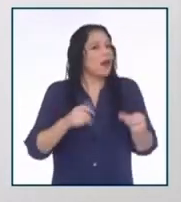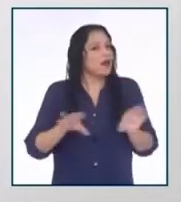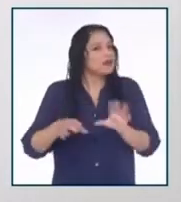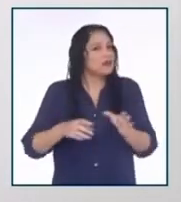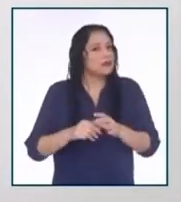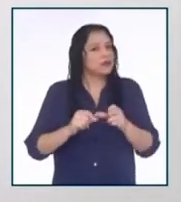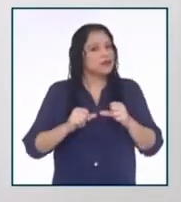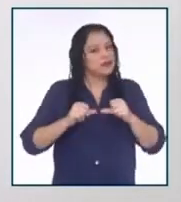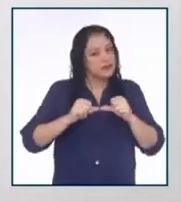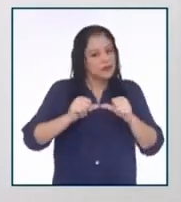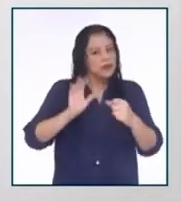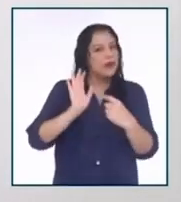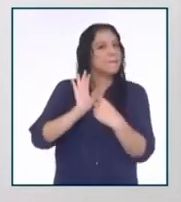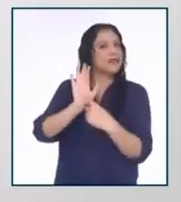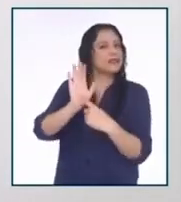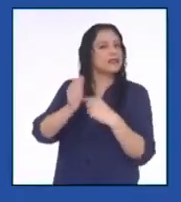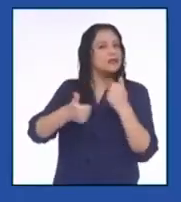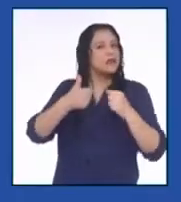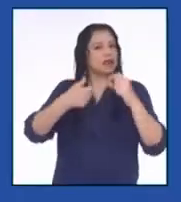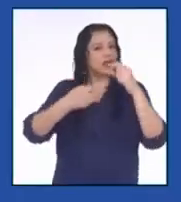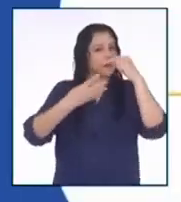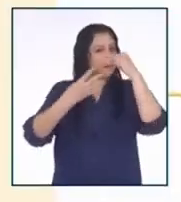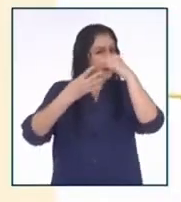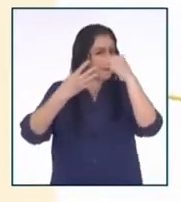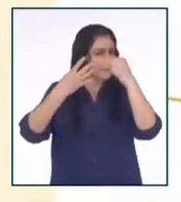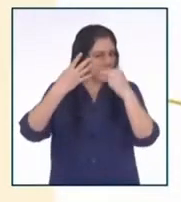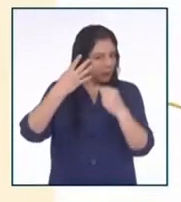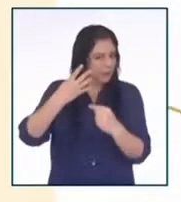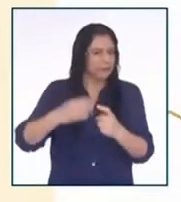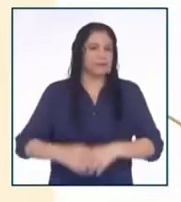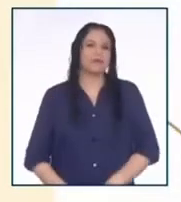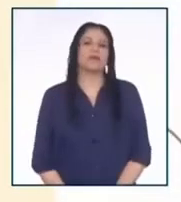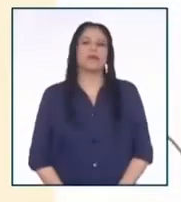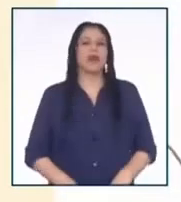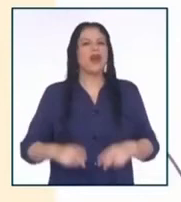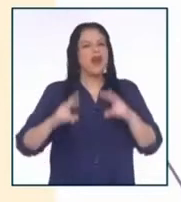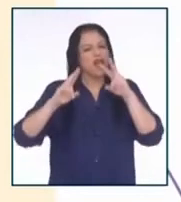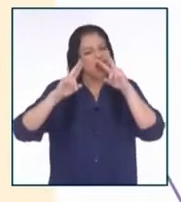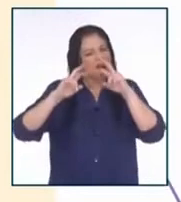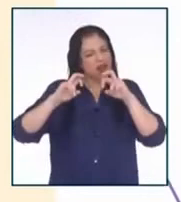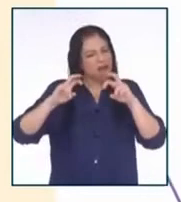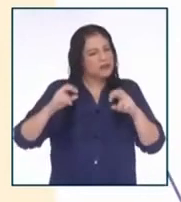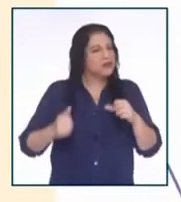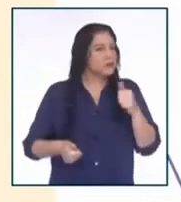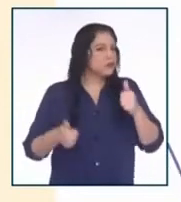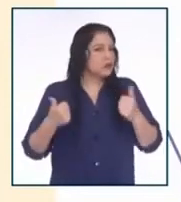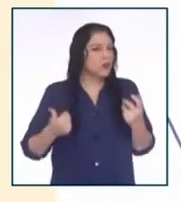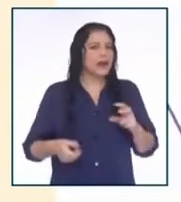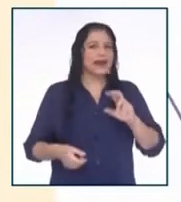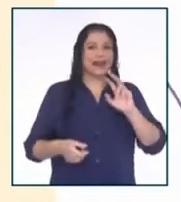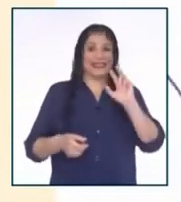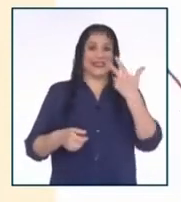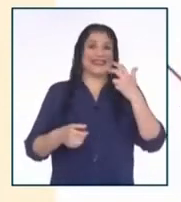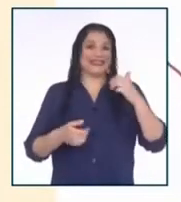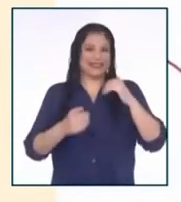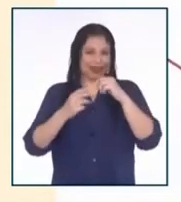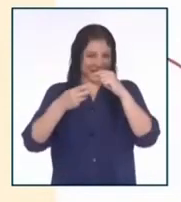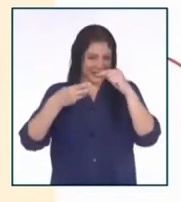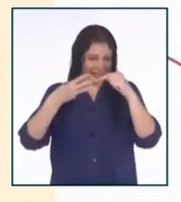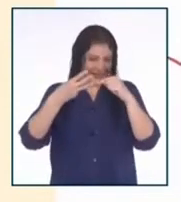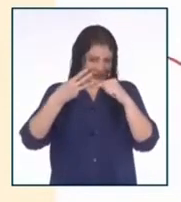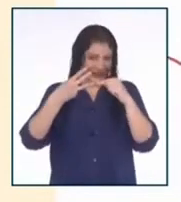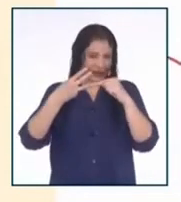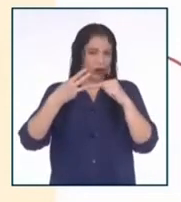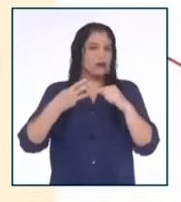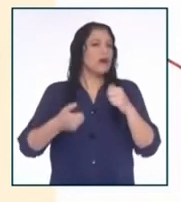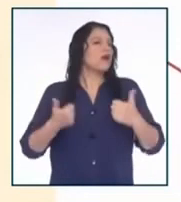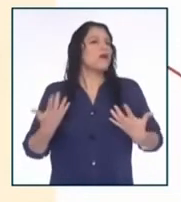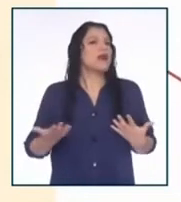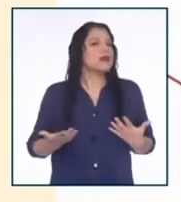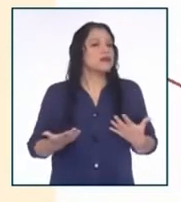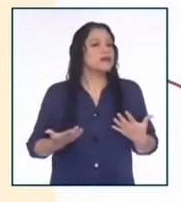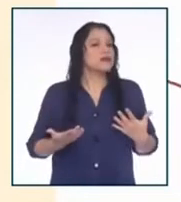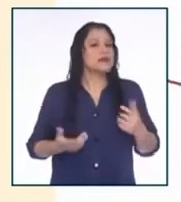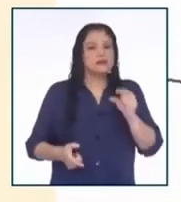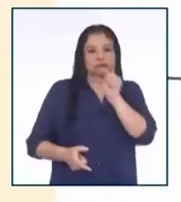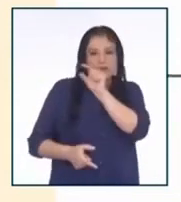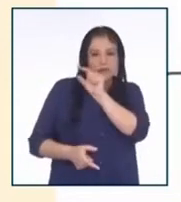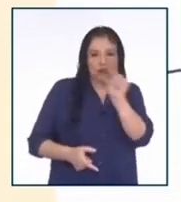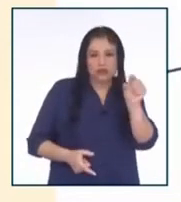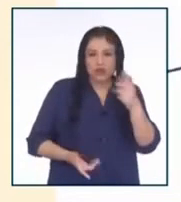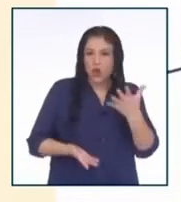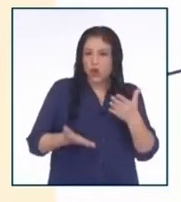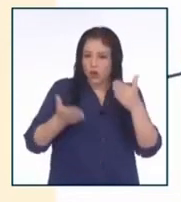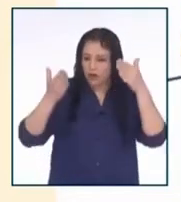la presentación de los criterios. Revisemos entonces el tercer criterio, que tiene que ver con todo